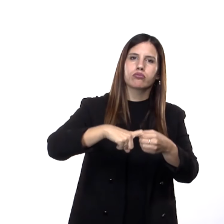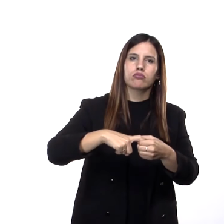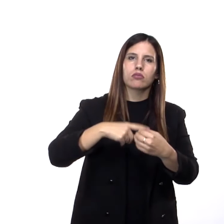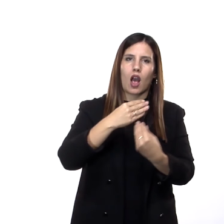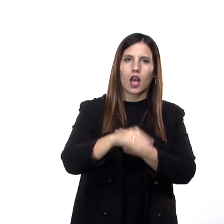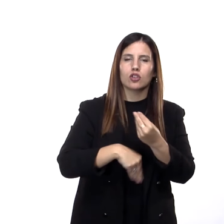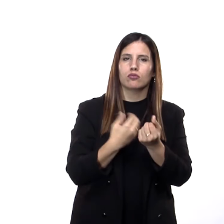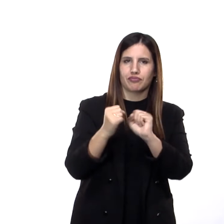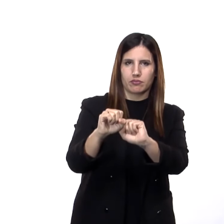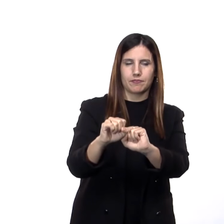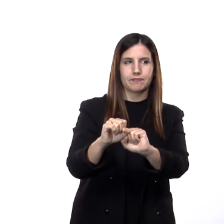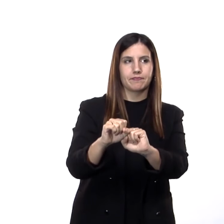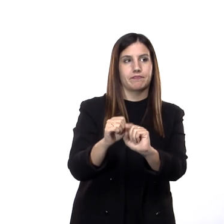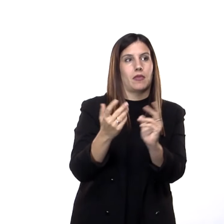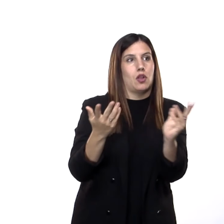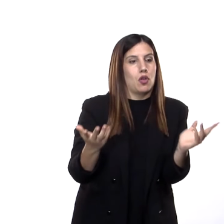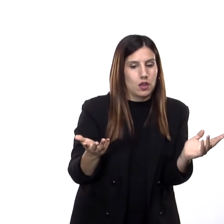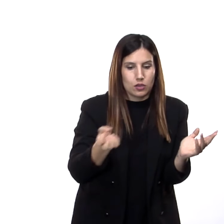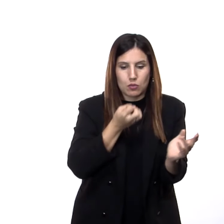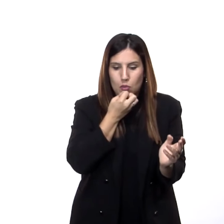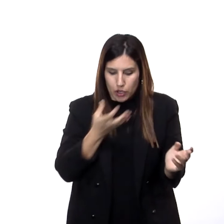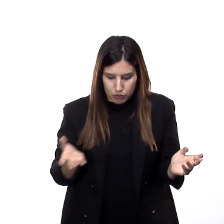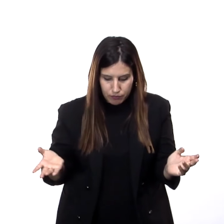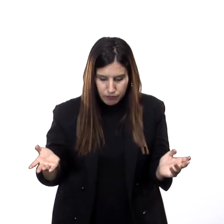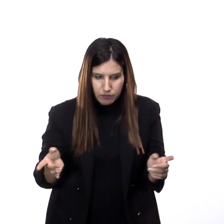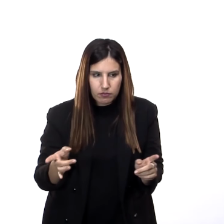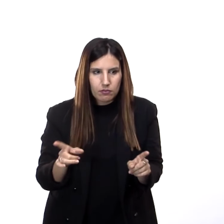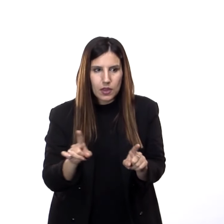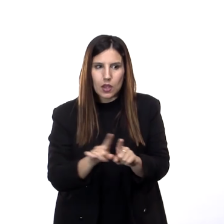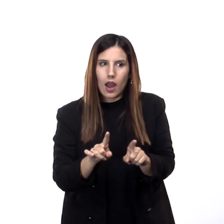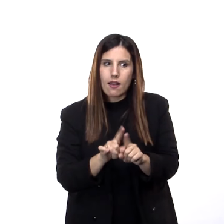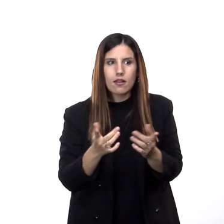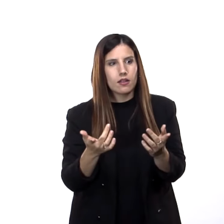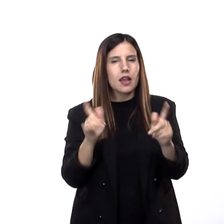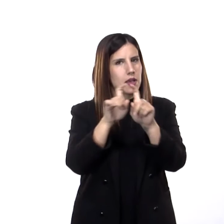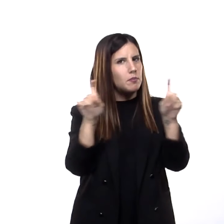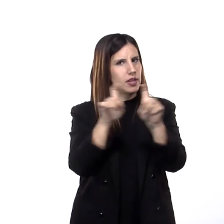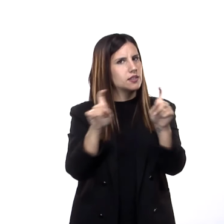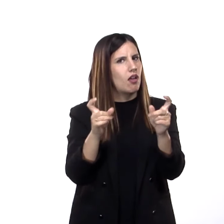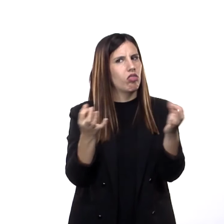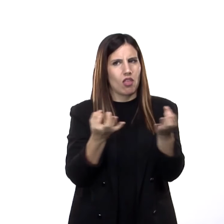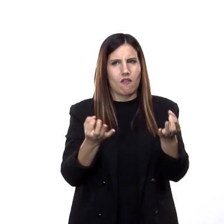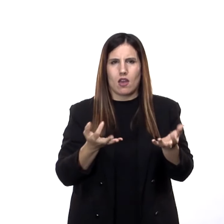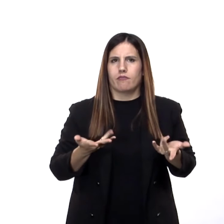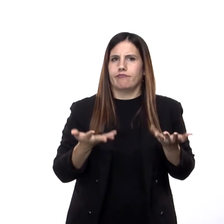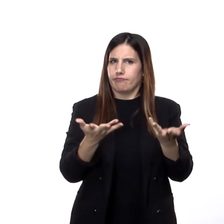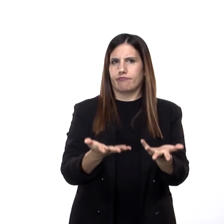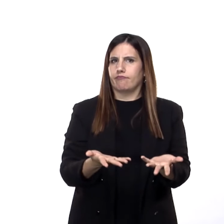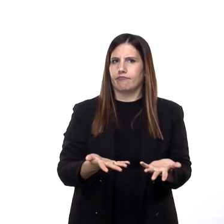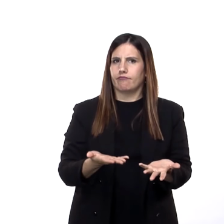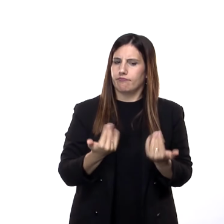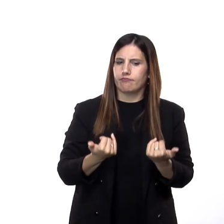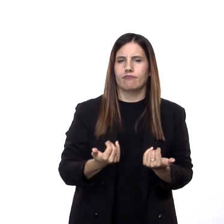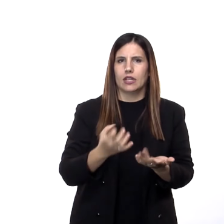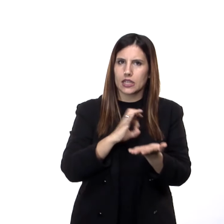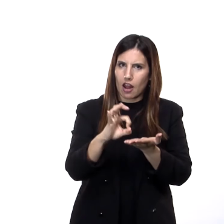hay las empresas sean de se han de poner las pilas al respecto hay empresas que pueden dar